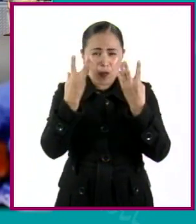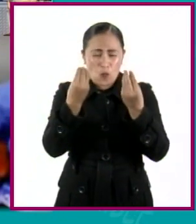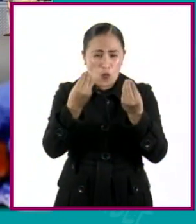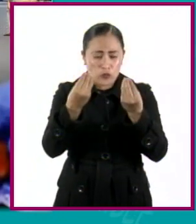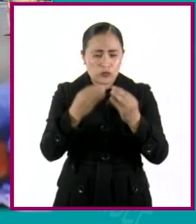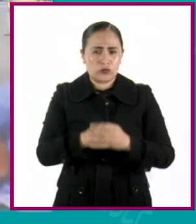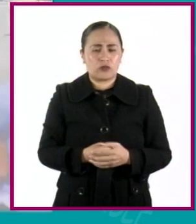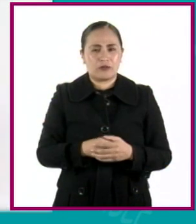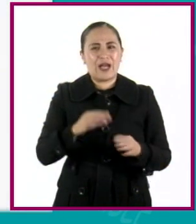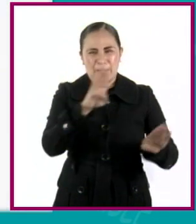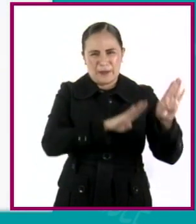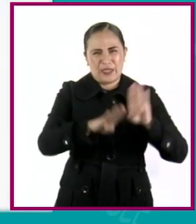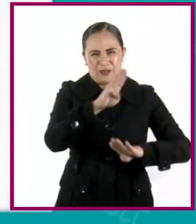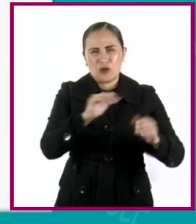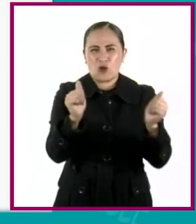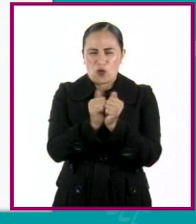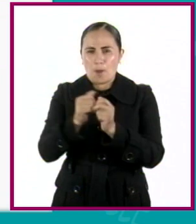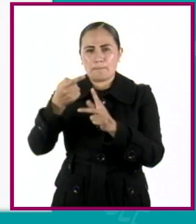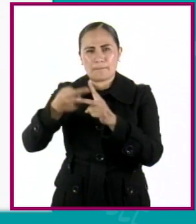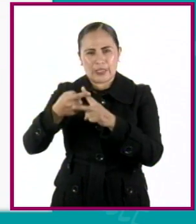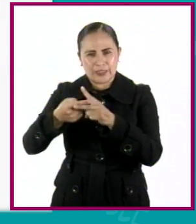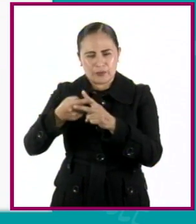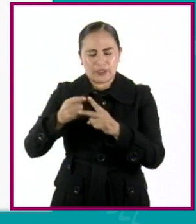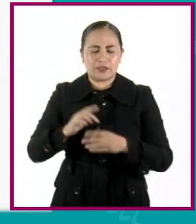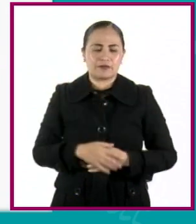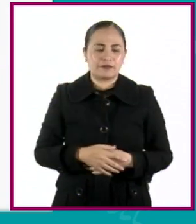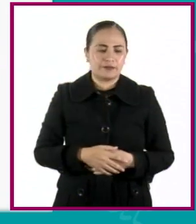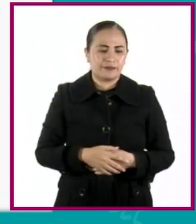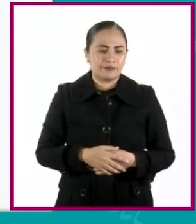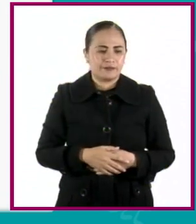la biomatemática.